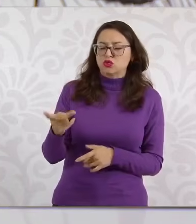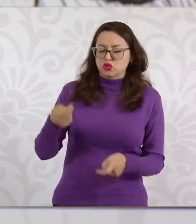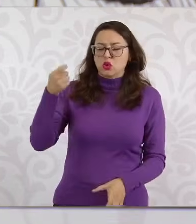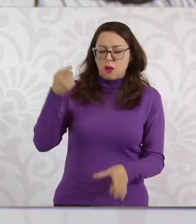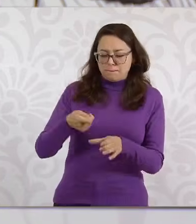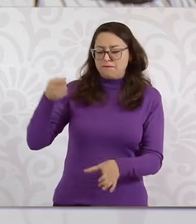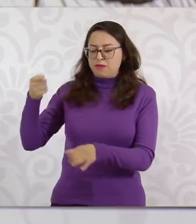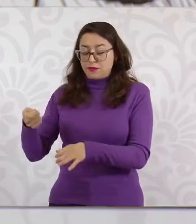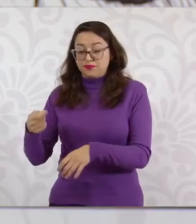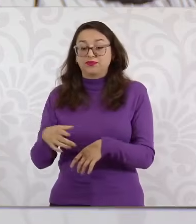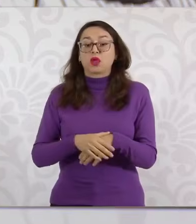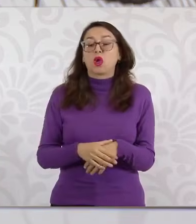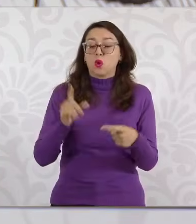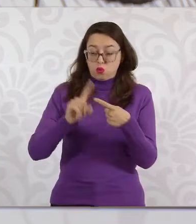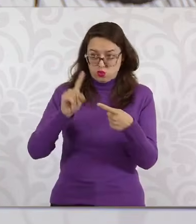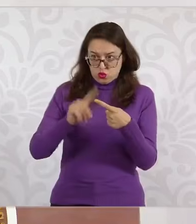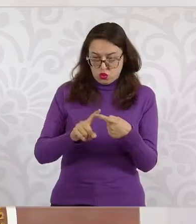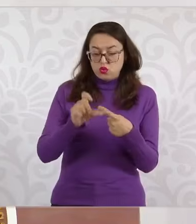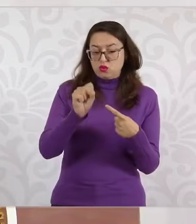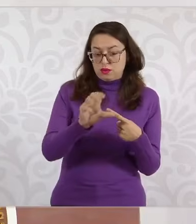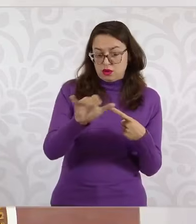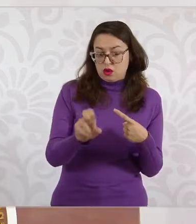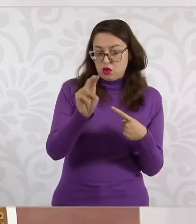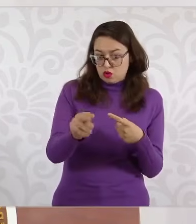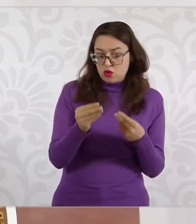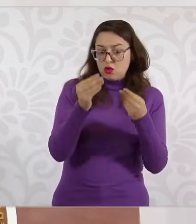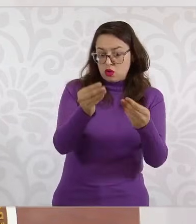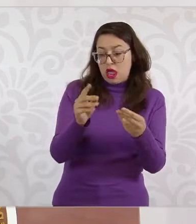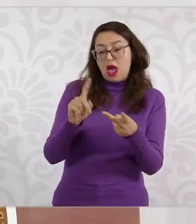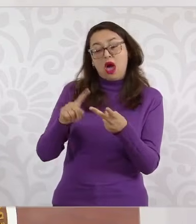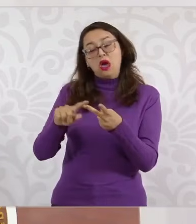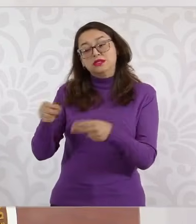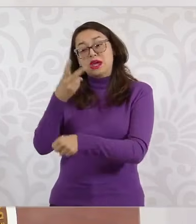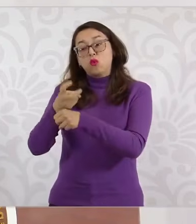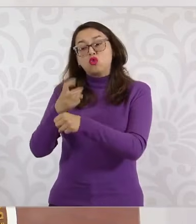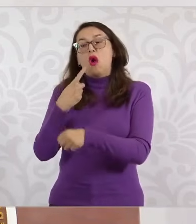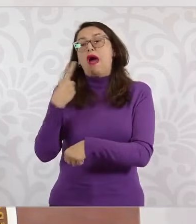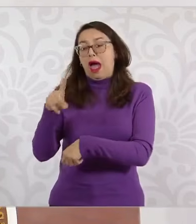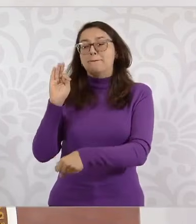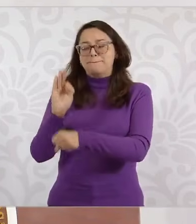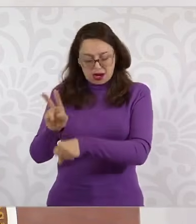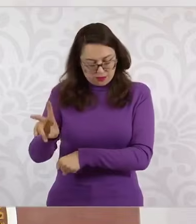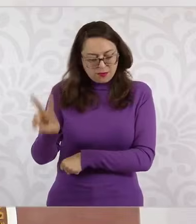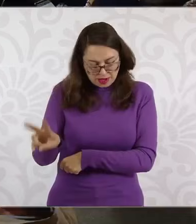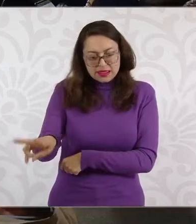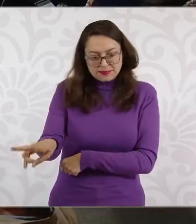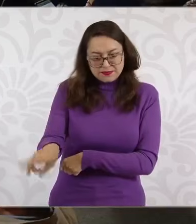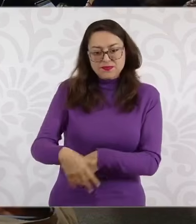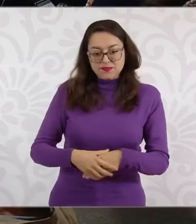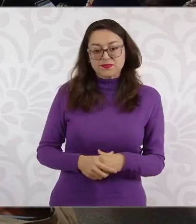en la Corte y el otro es este amparo que en este momento no sé en qué proceso vaya. Ah,